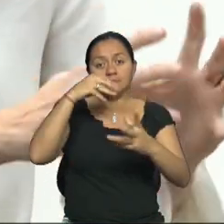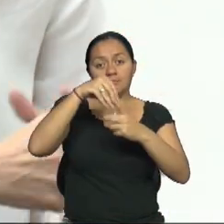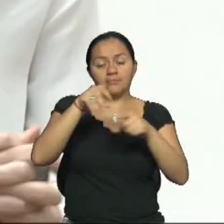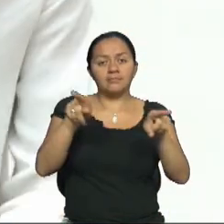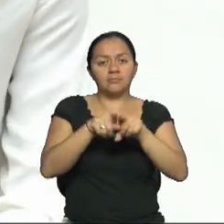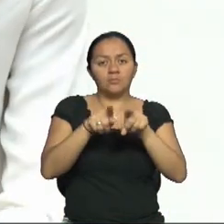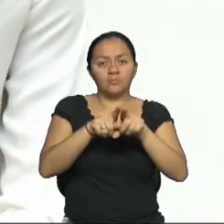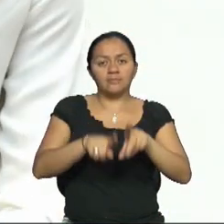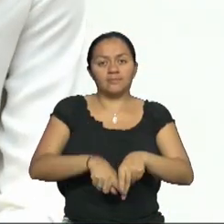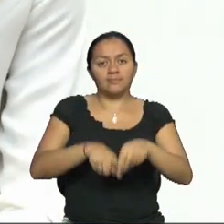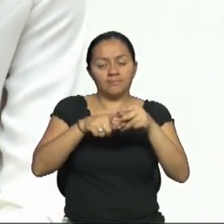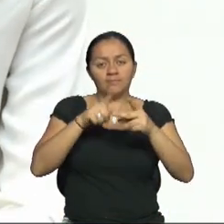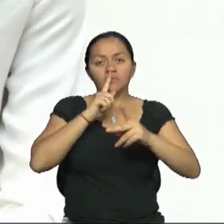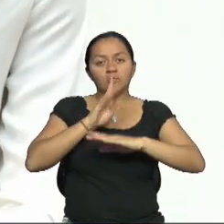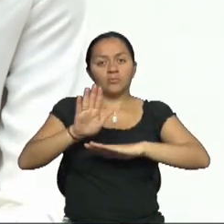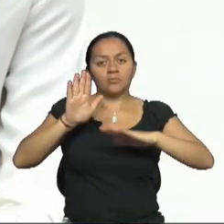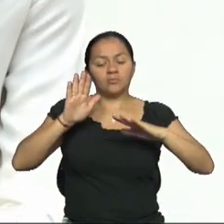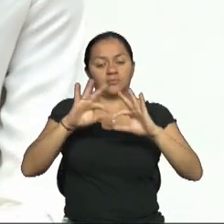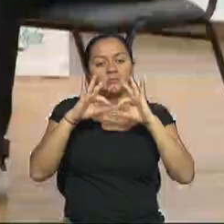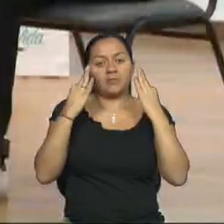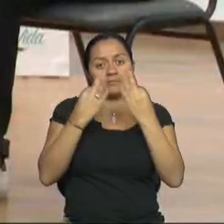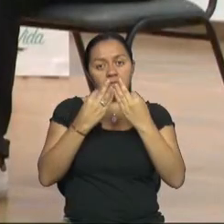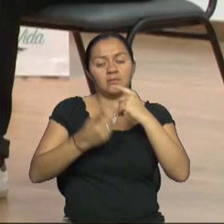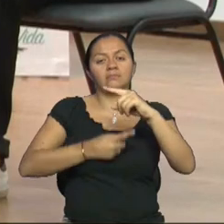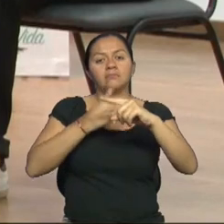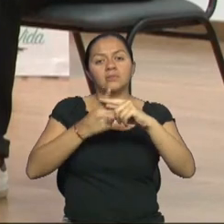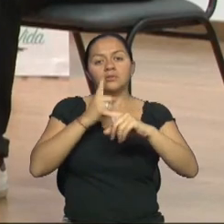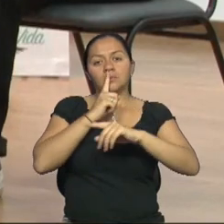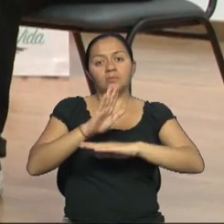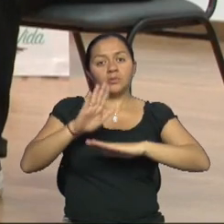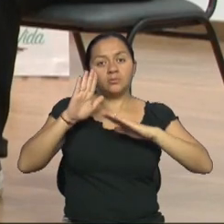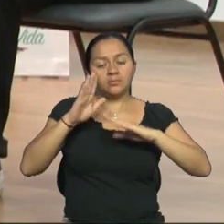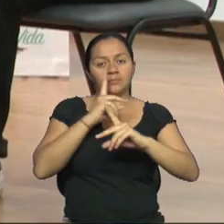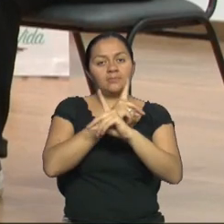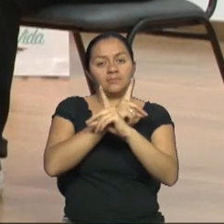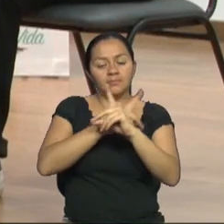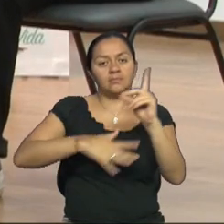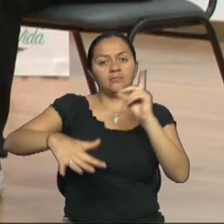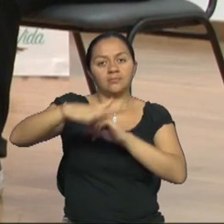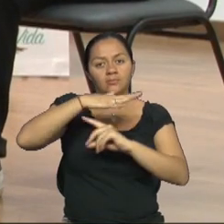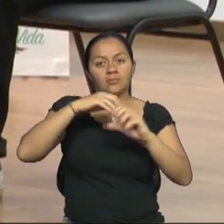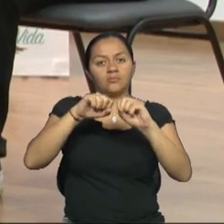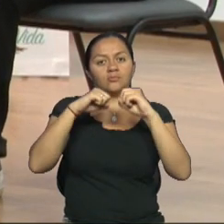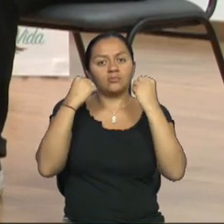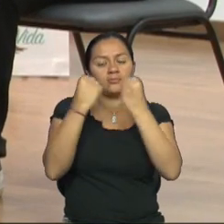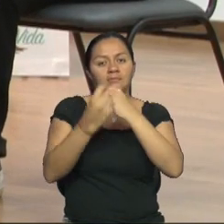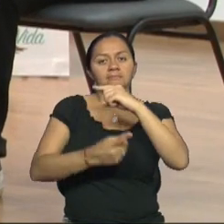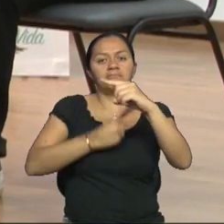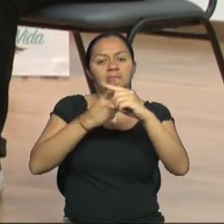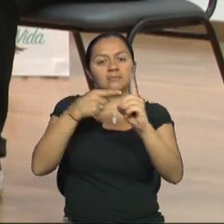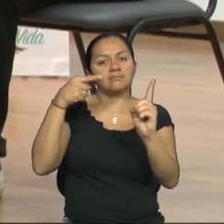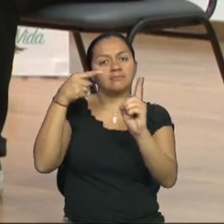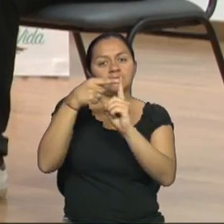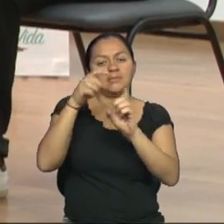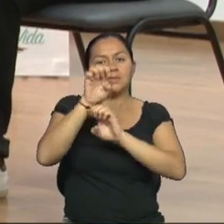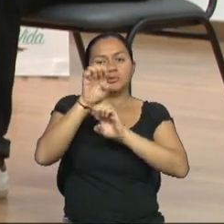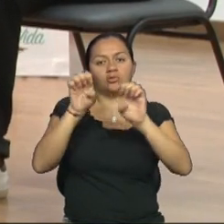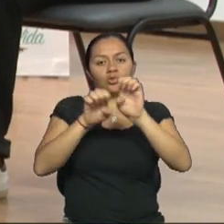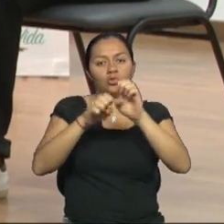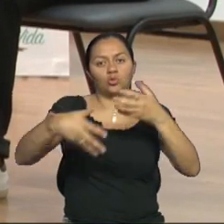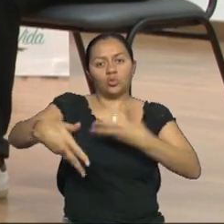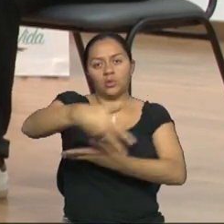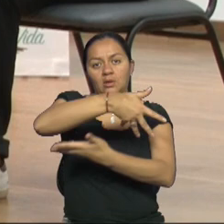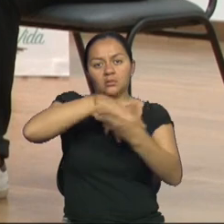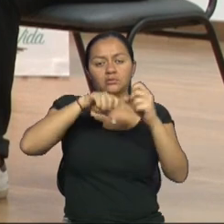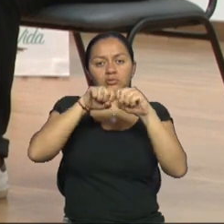sea, compromiso, familia, uh-huh. persona con discapacidad, entorno, sociedad... Uh-huh. Eso sería desde el punto de vista de la